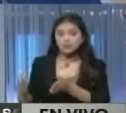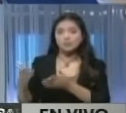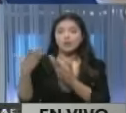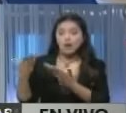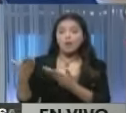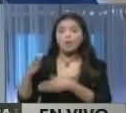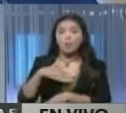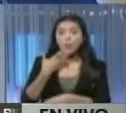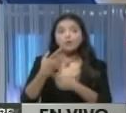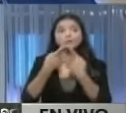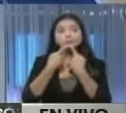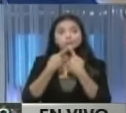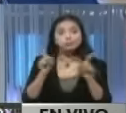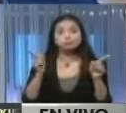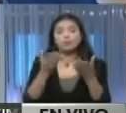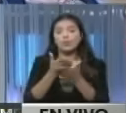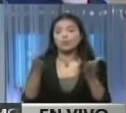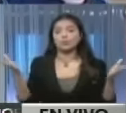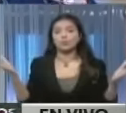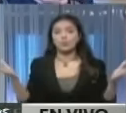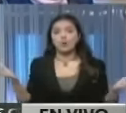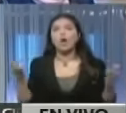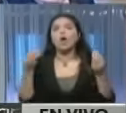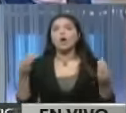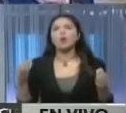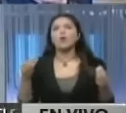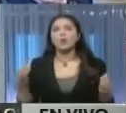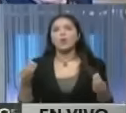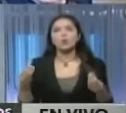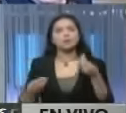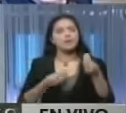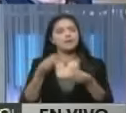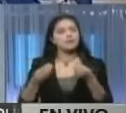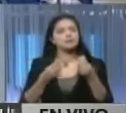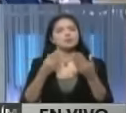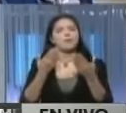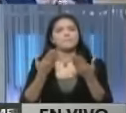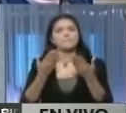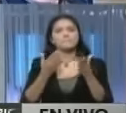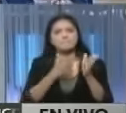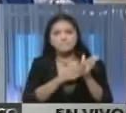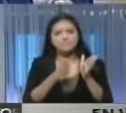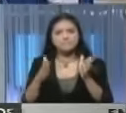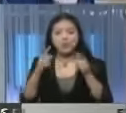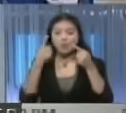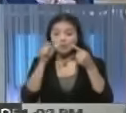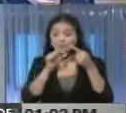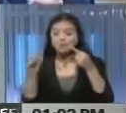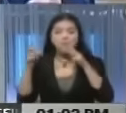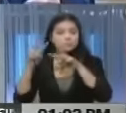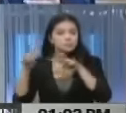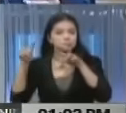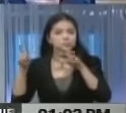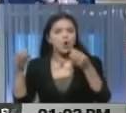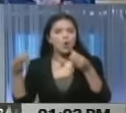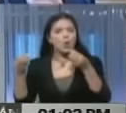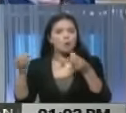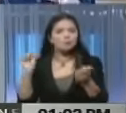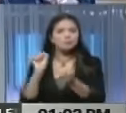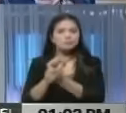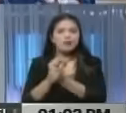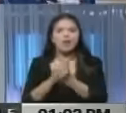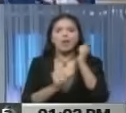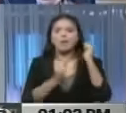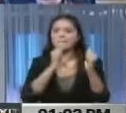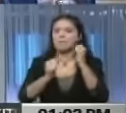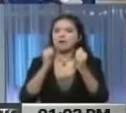que él pueda compartir con todos nosotros cómo se hizo durante estas semanas, cómo se desmanteló la